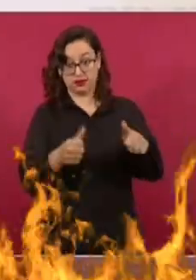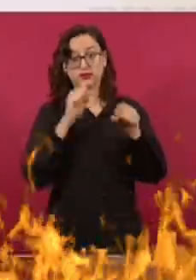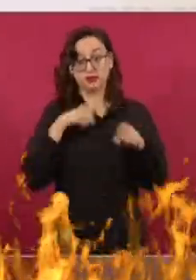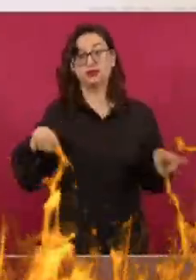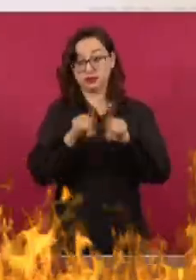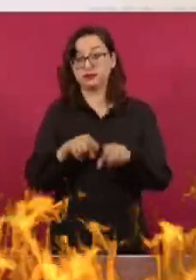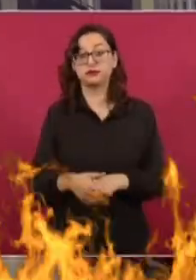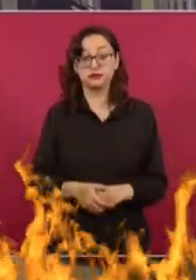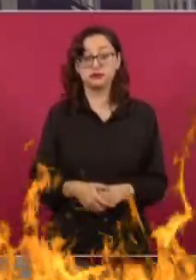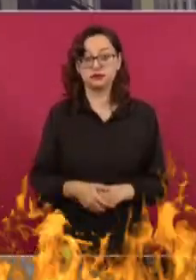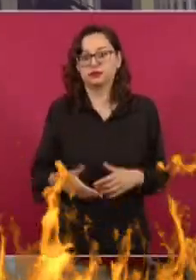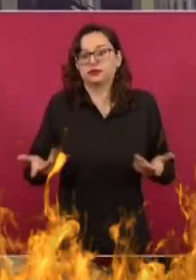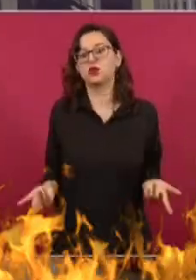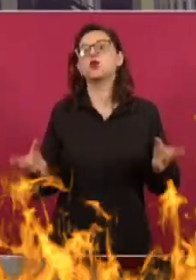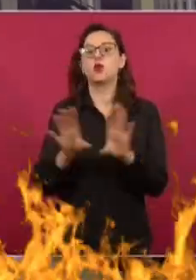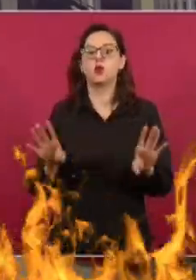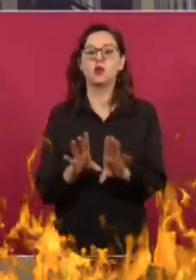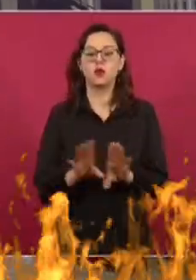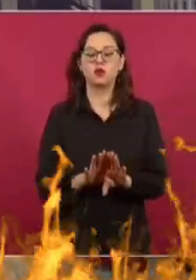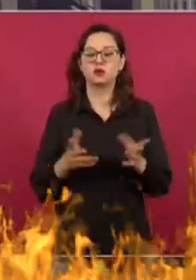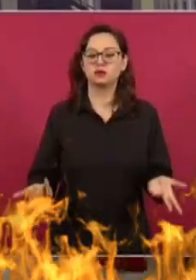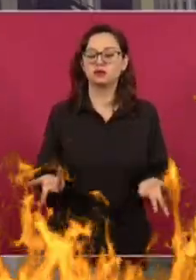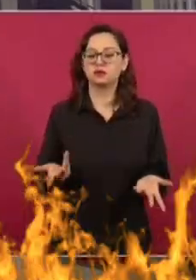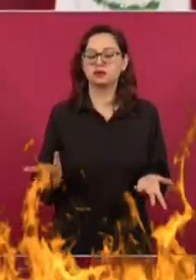porque si no, con las campañas mediáticas,